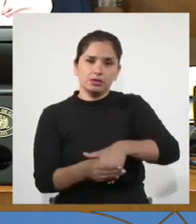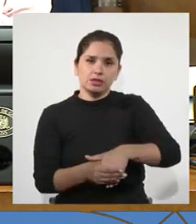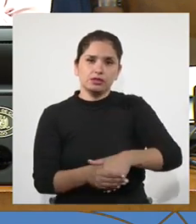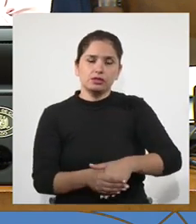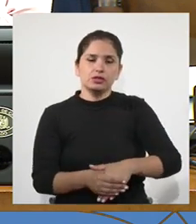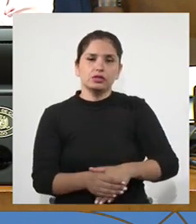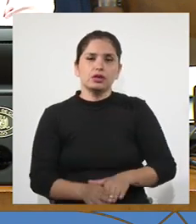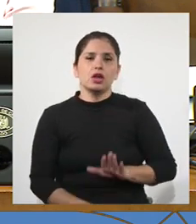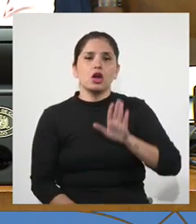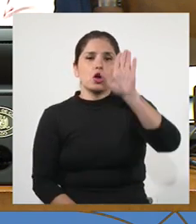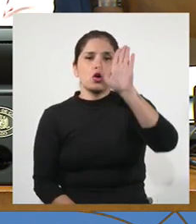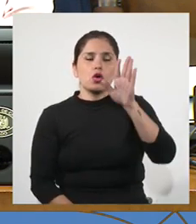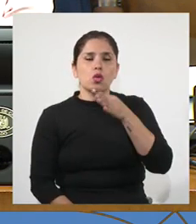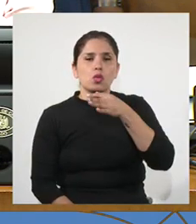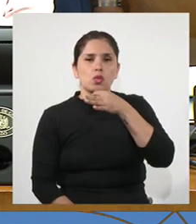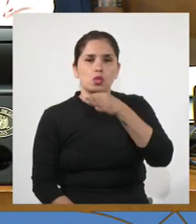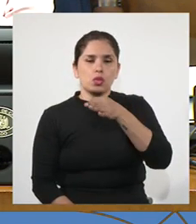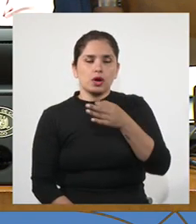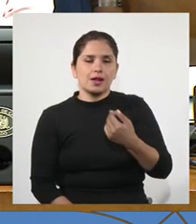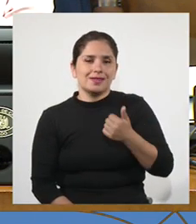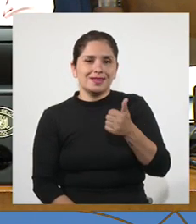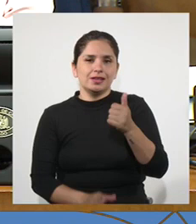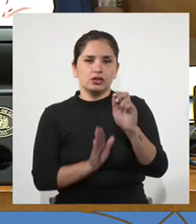de presupuesto.